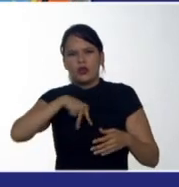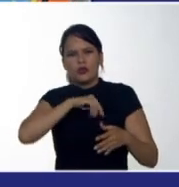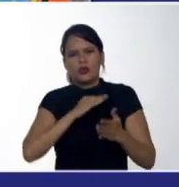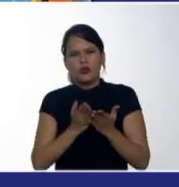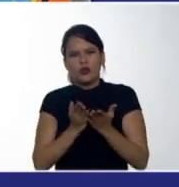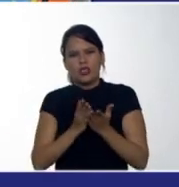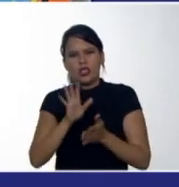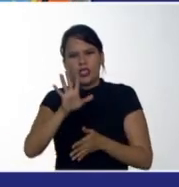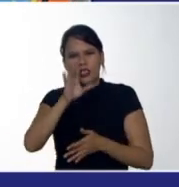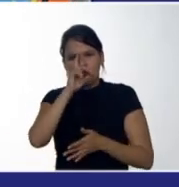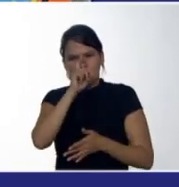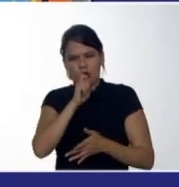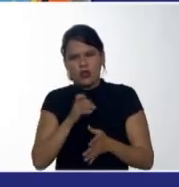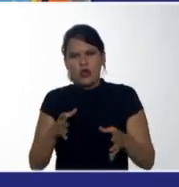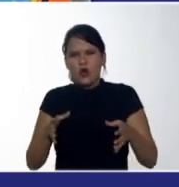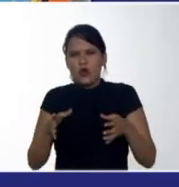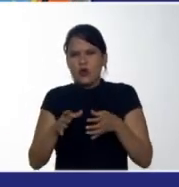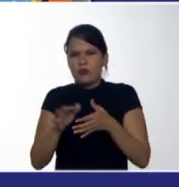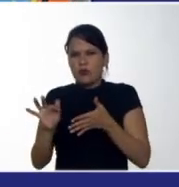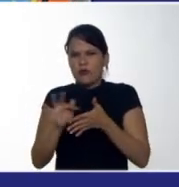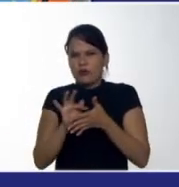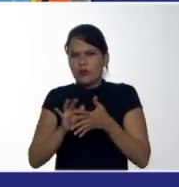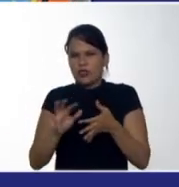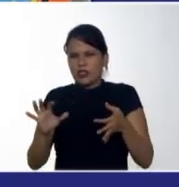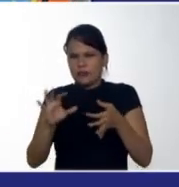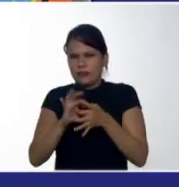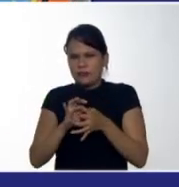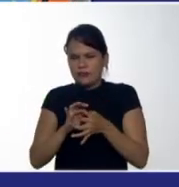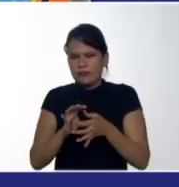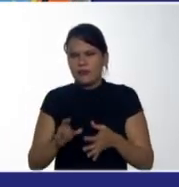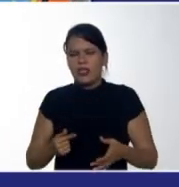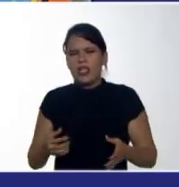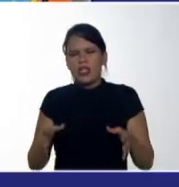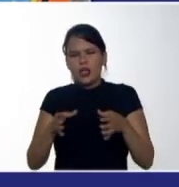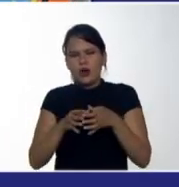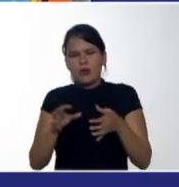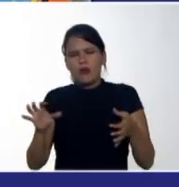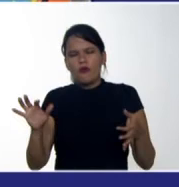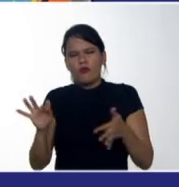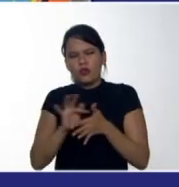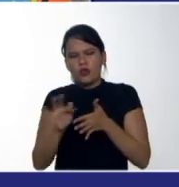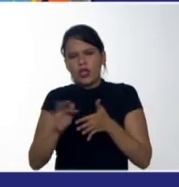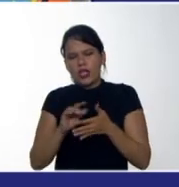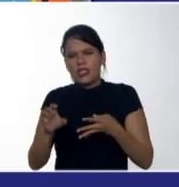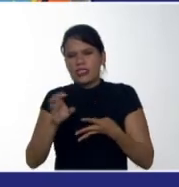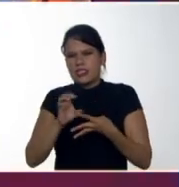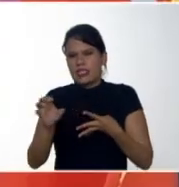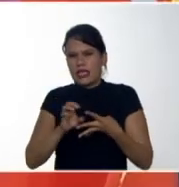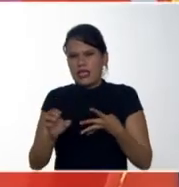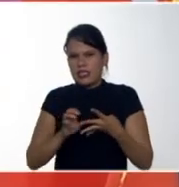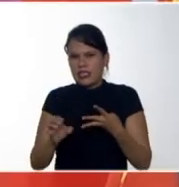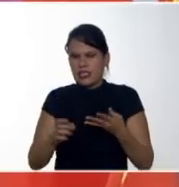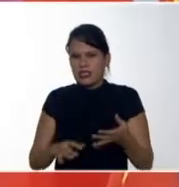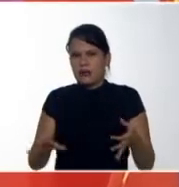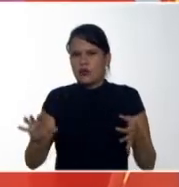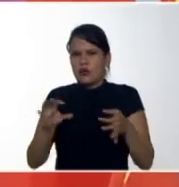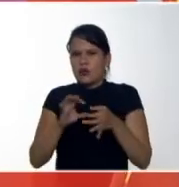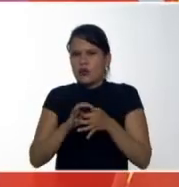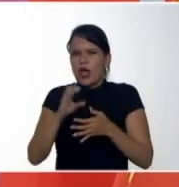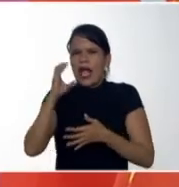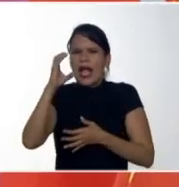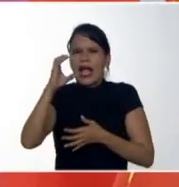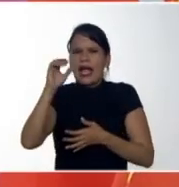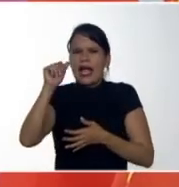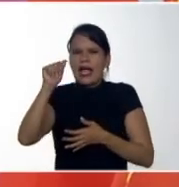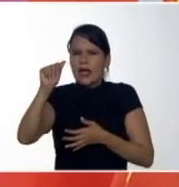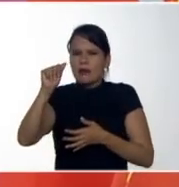año, grupo funcional aldehído. Este grupo funcional se caracteriza por un grupo carbonilo unido en